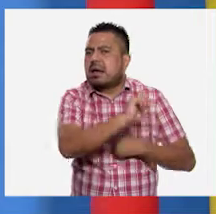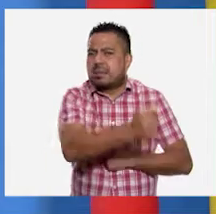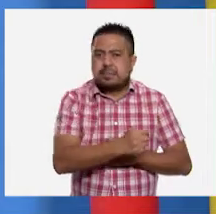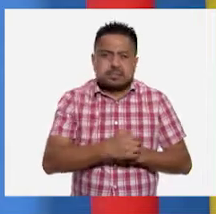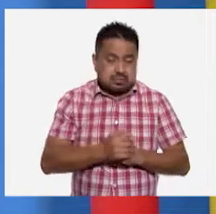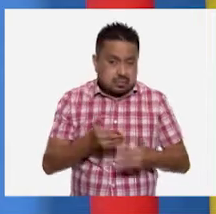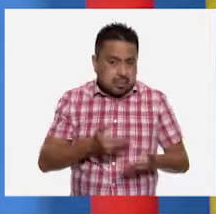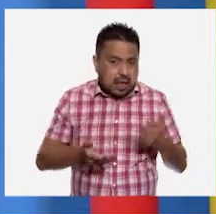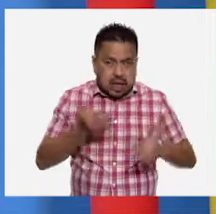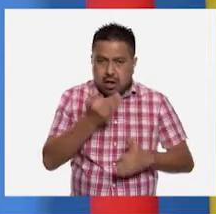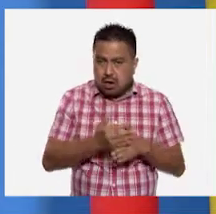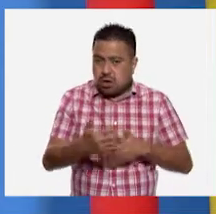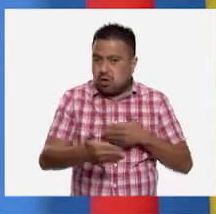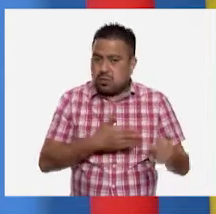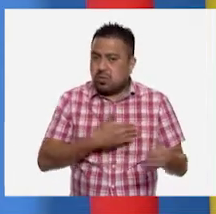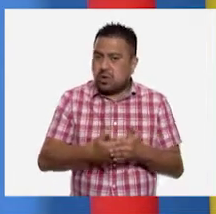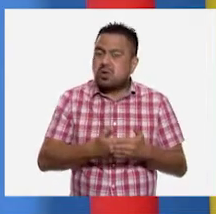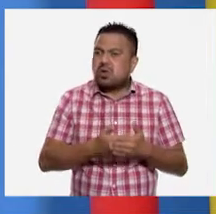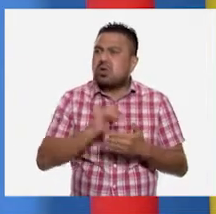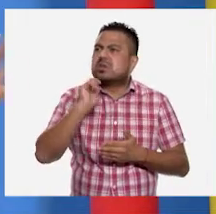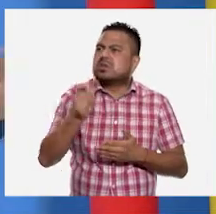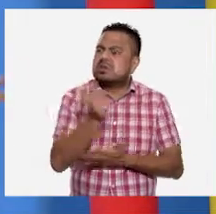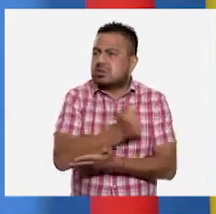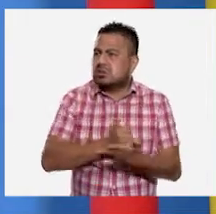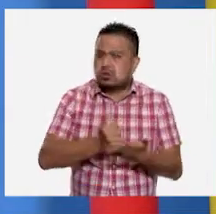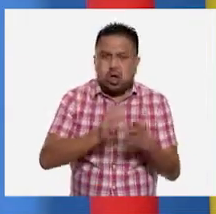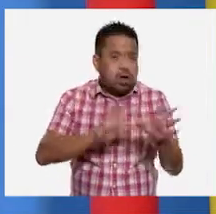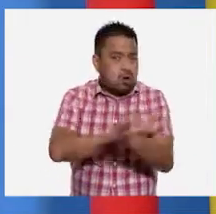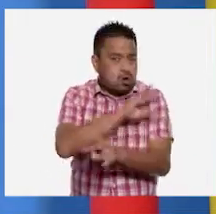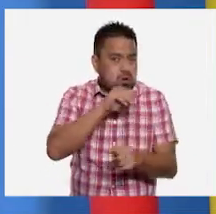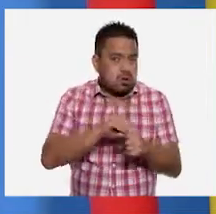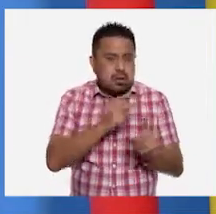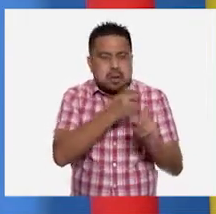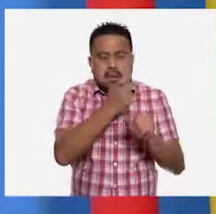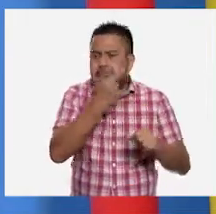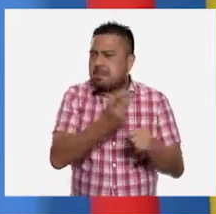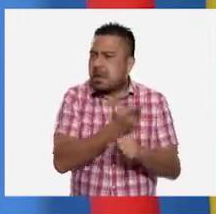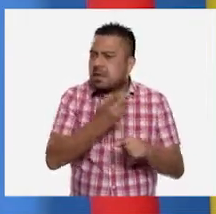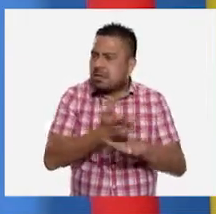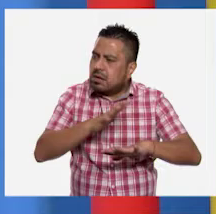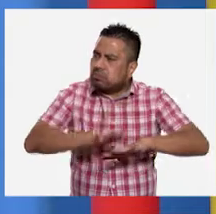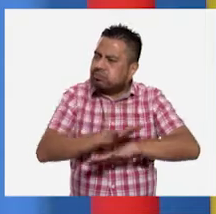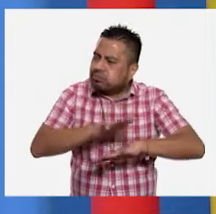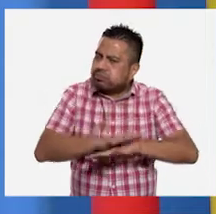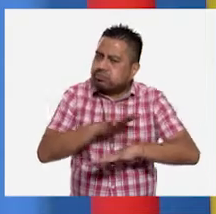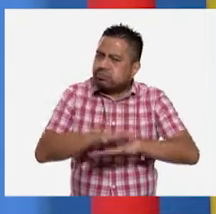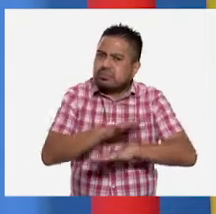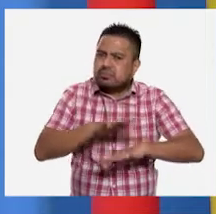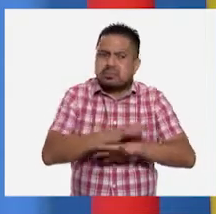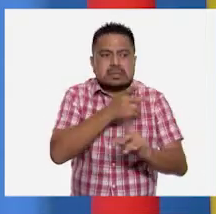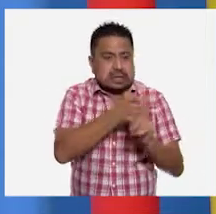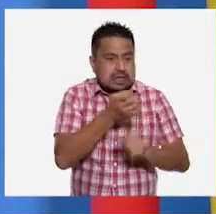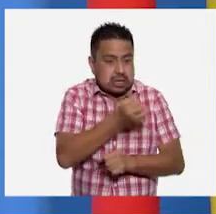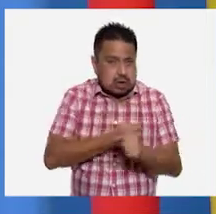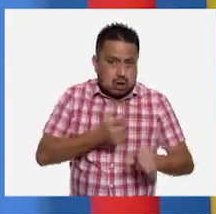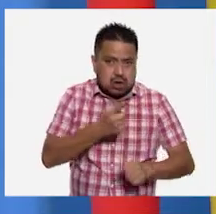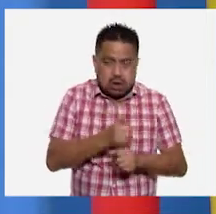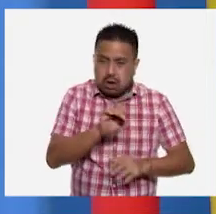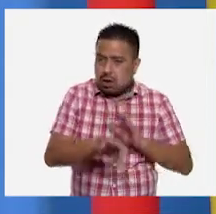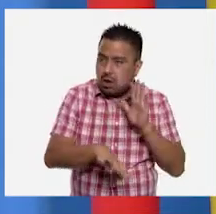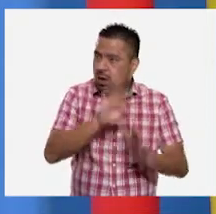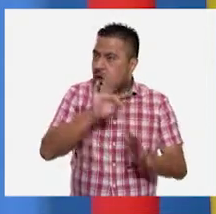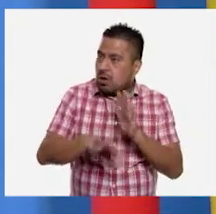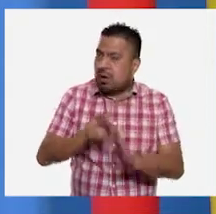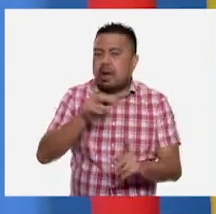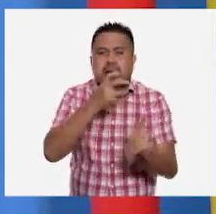de modernización urbana, la ciudad lo era todo. Ahí ocurrían los cambios, ahí estaban las oportunidades y